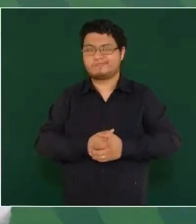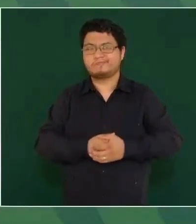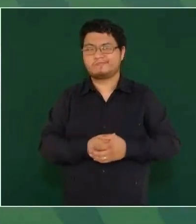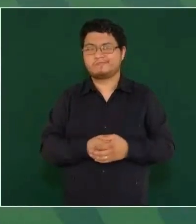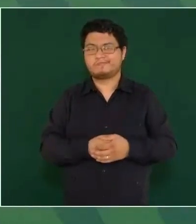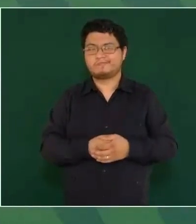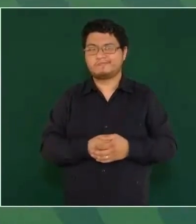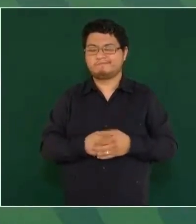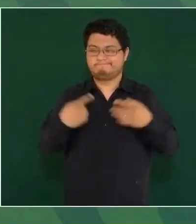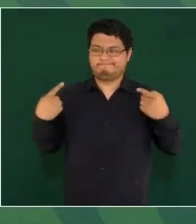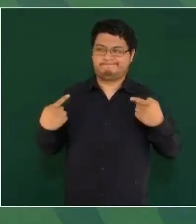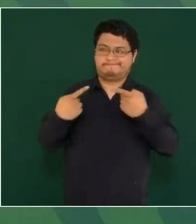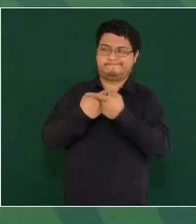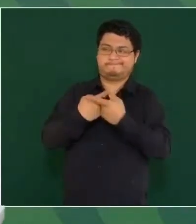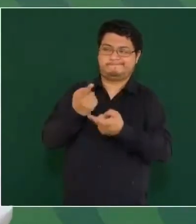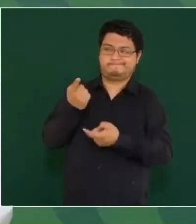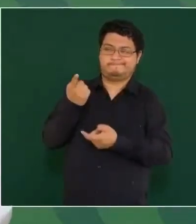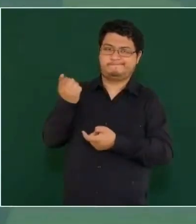contradicciones